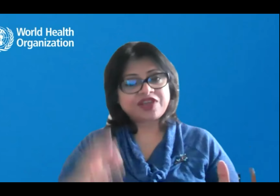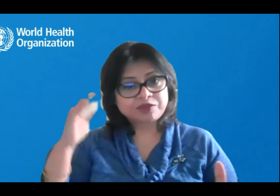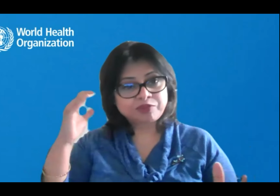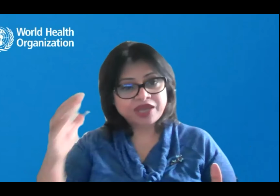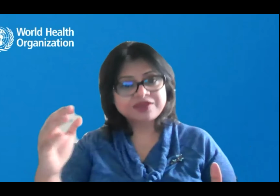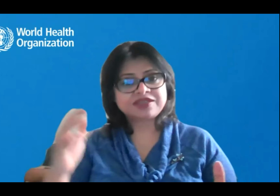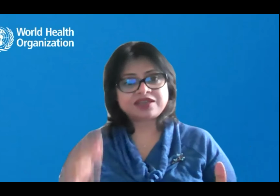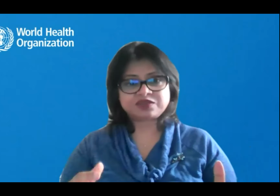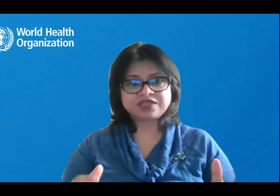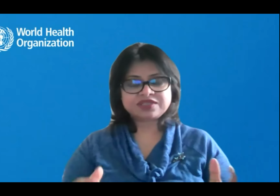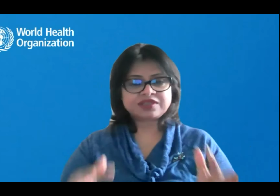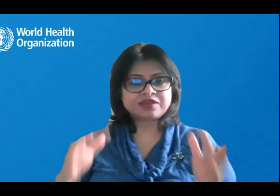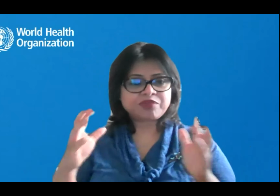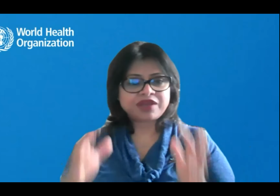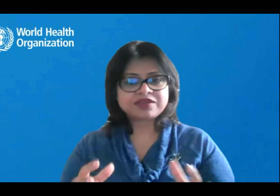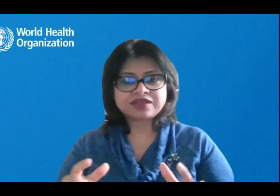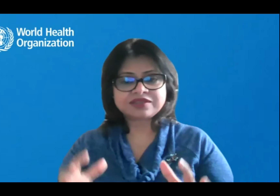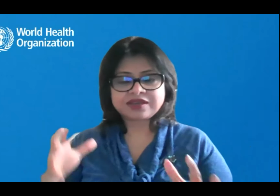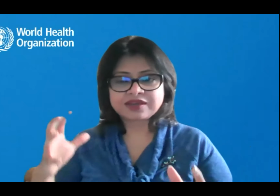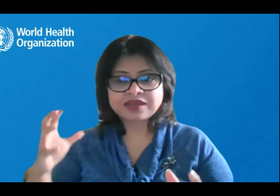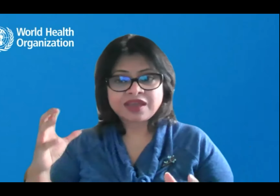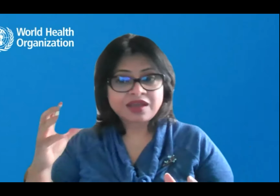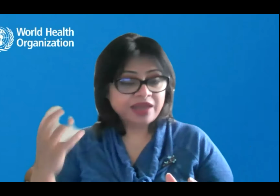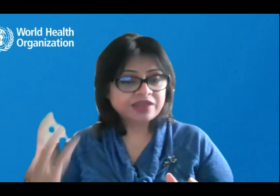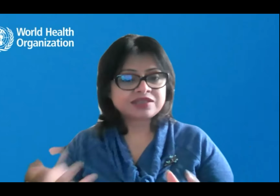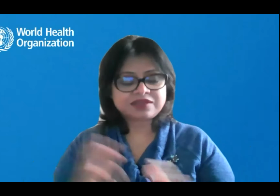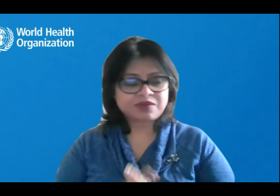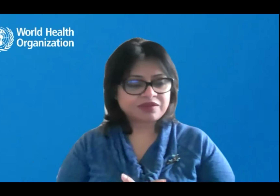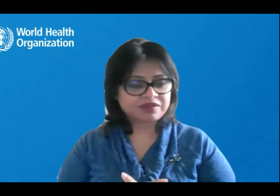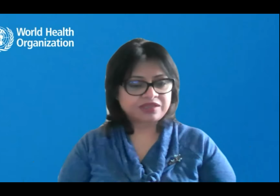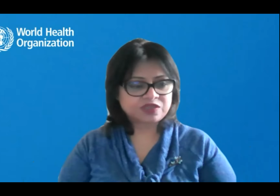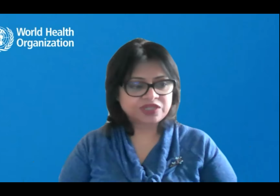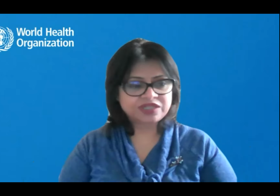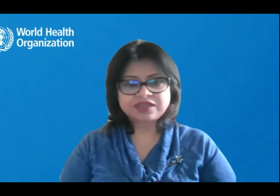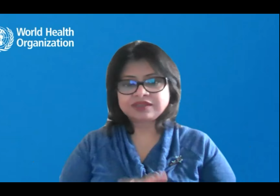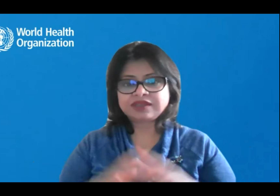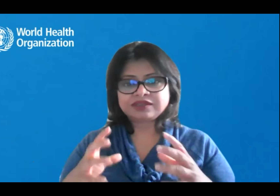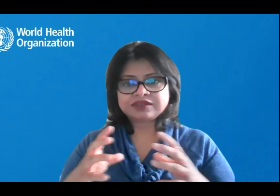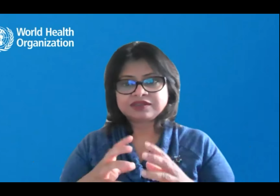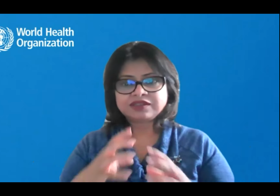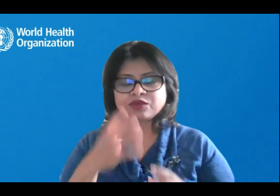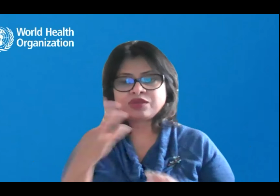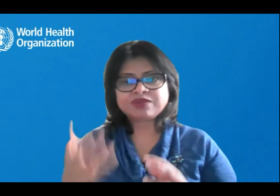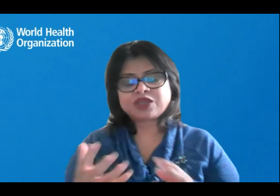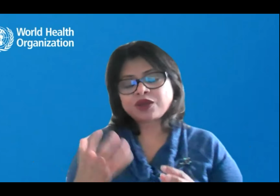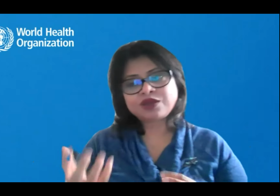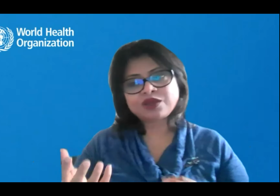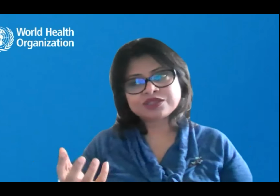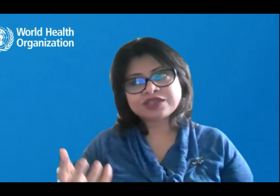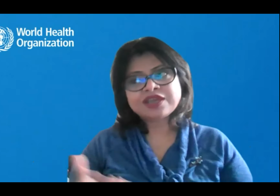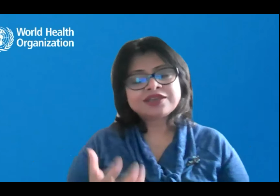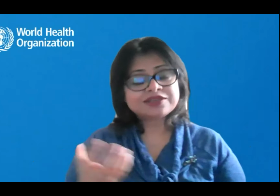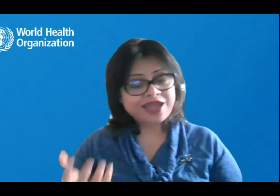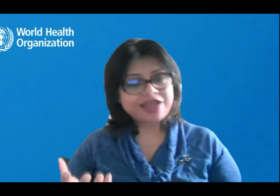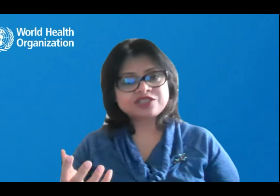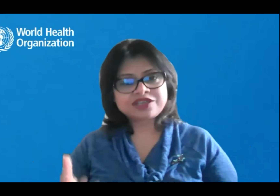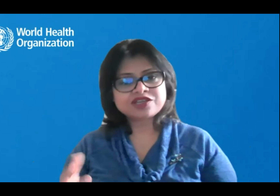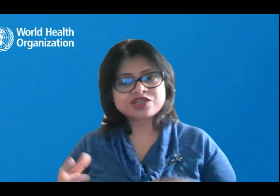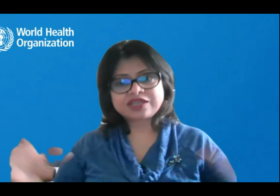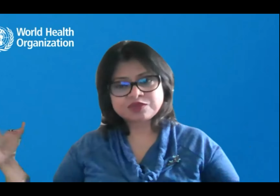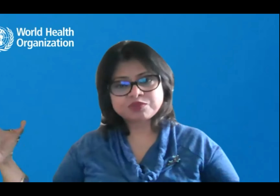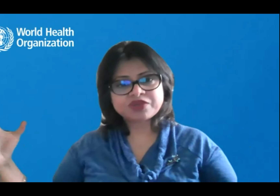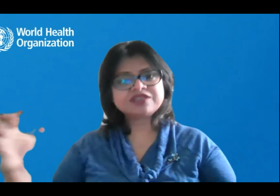países tienen su perfil de riesgo, bueno, su riesgo privatizado y luego han tomado sus acciones y